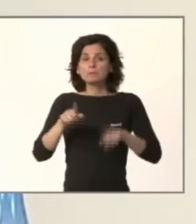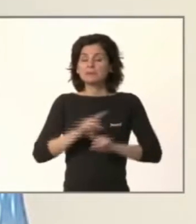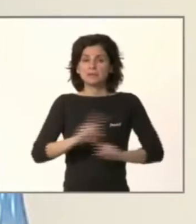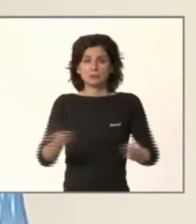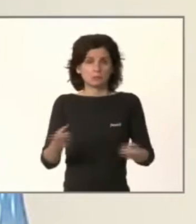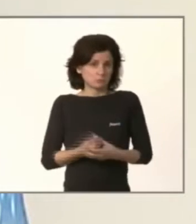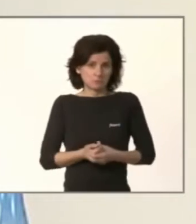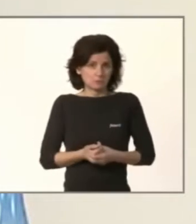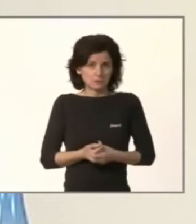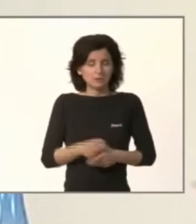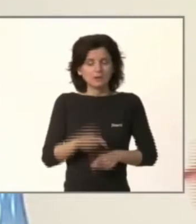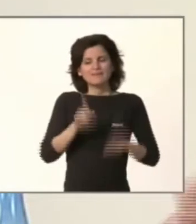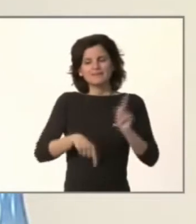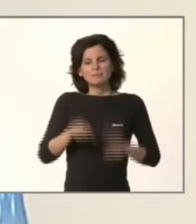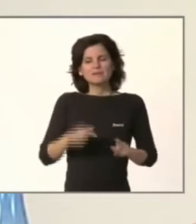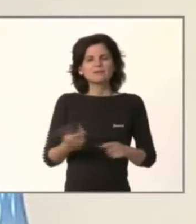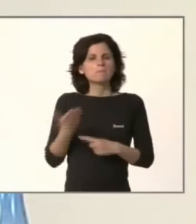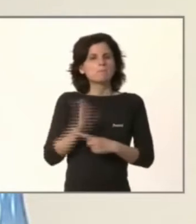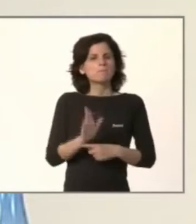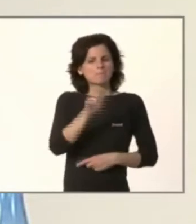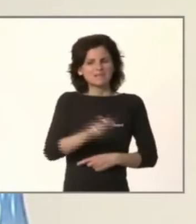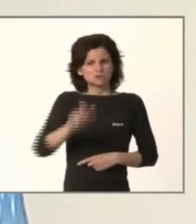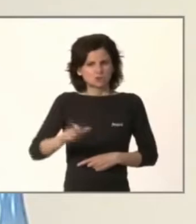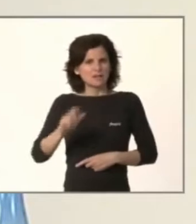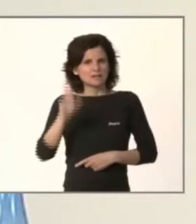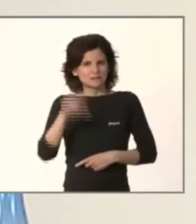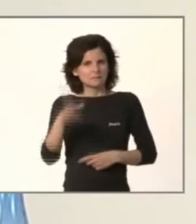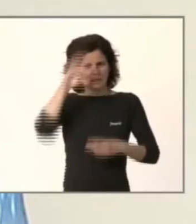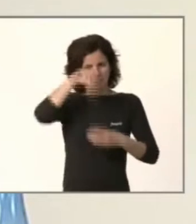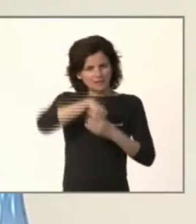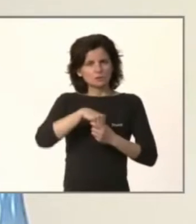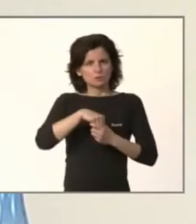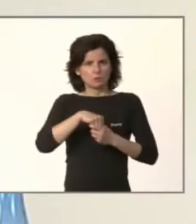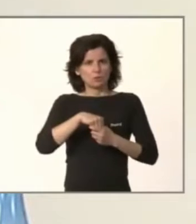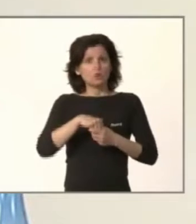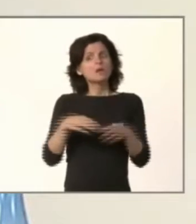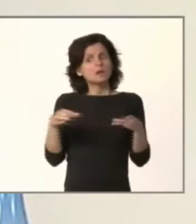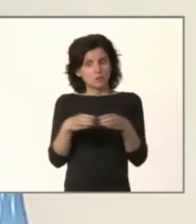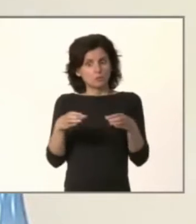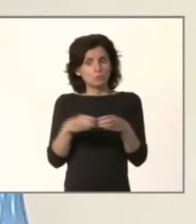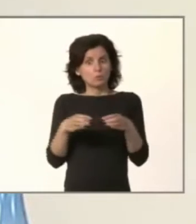diferentes posturas finitos de personas que pertenecen los mateixos partidos